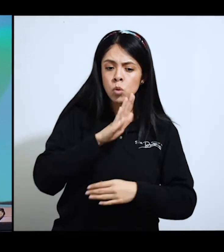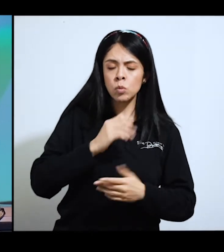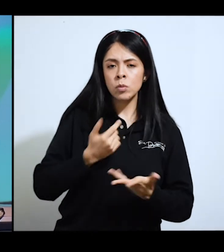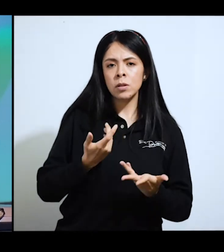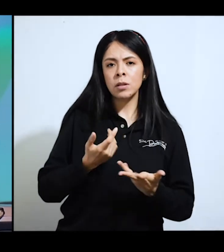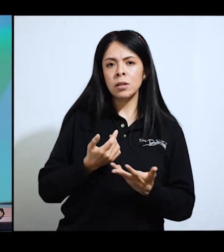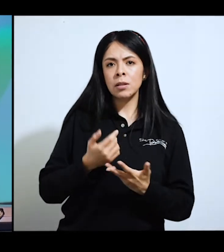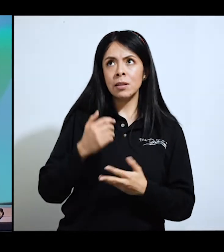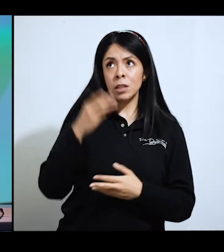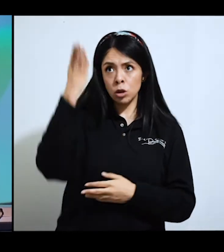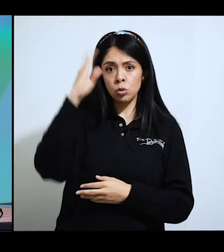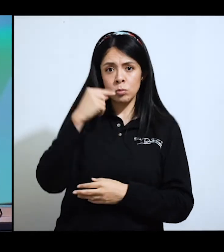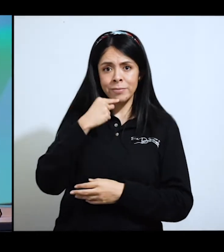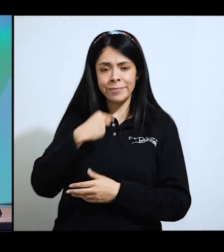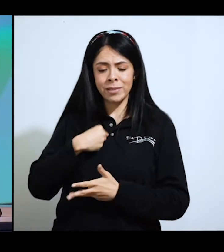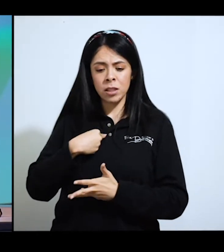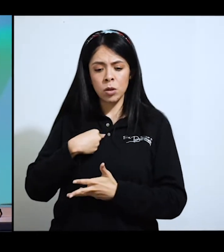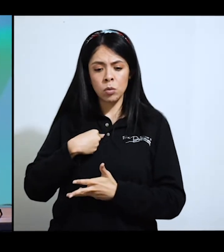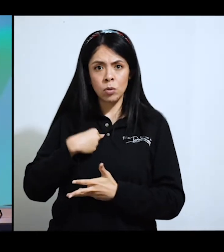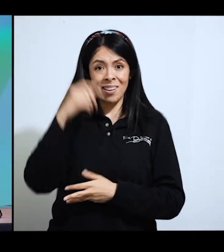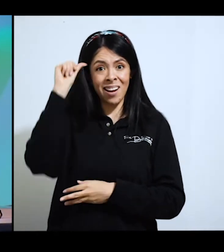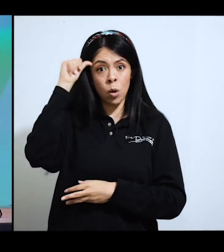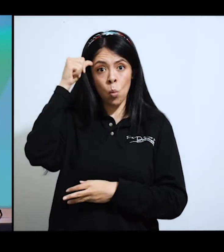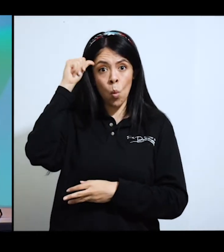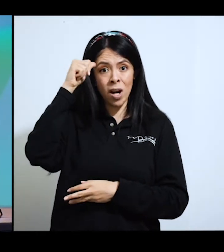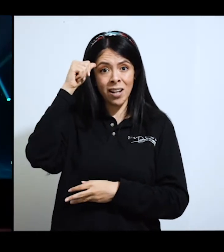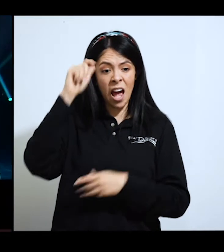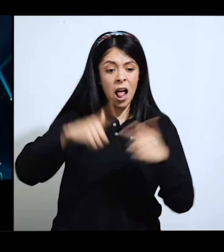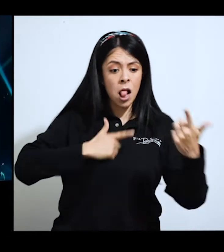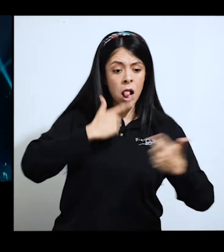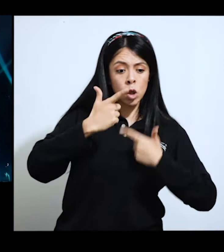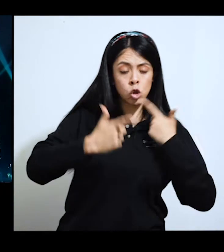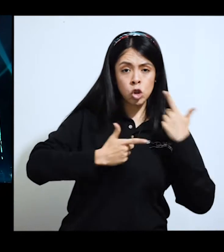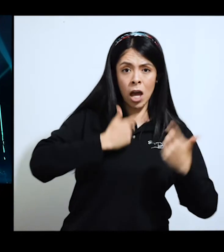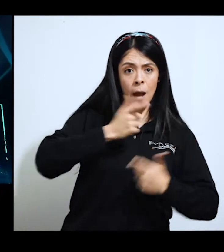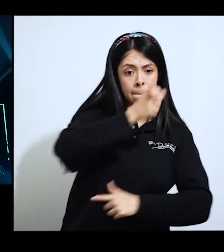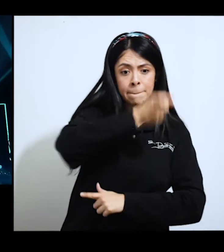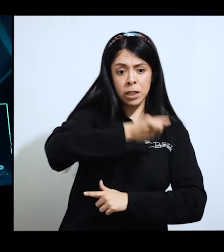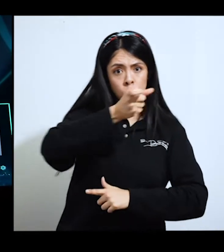aún la gente de tu casa. Y luego me digo: